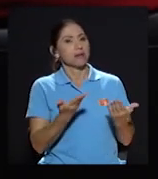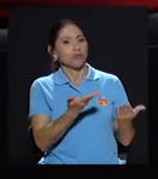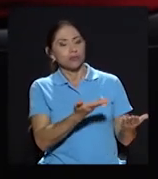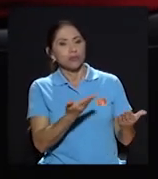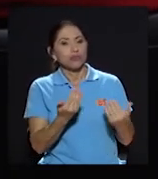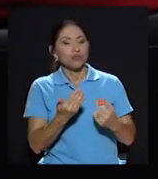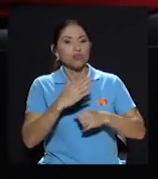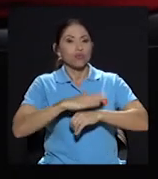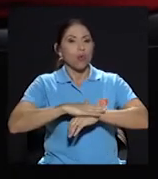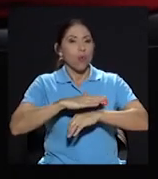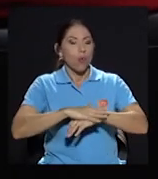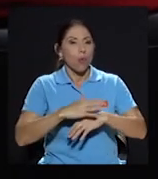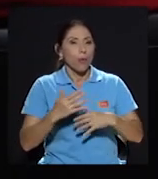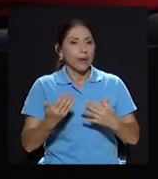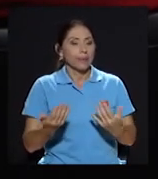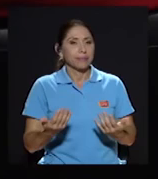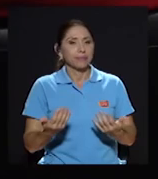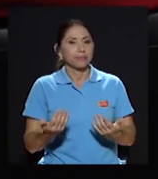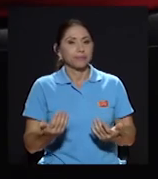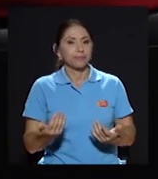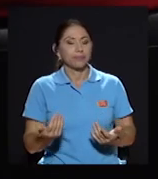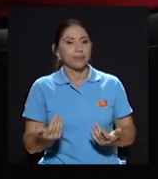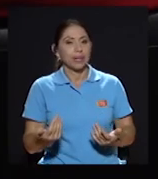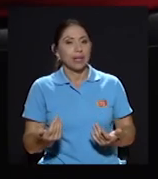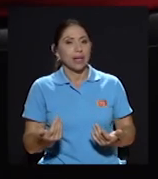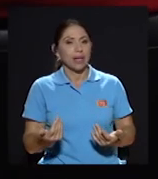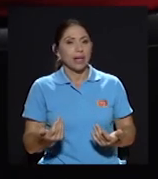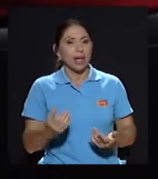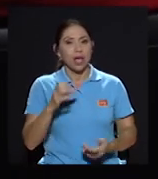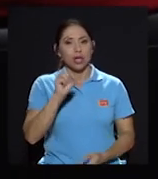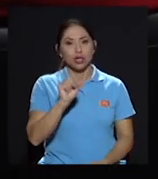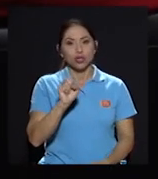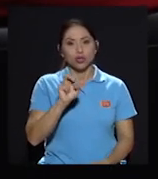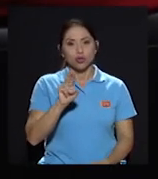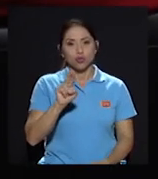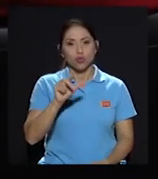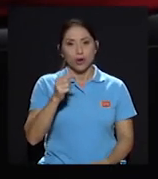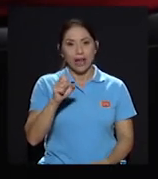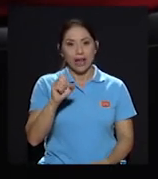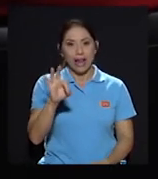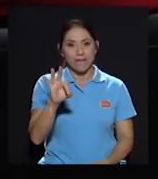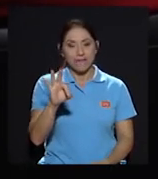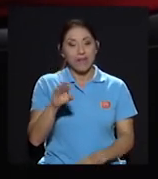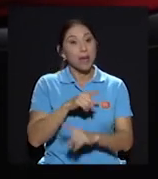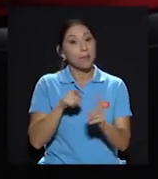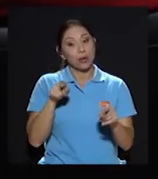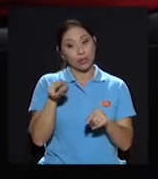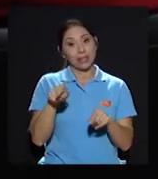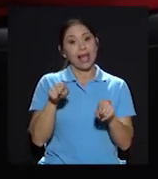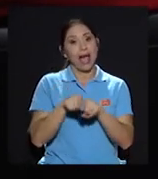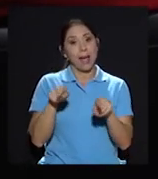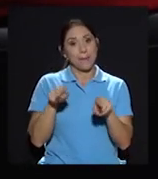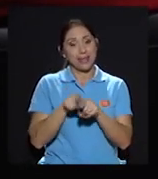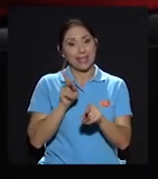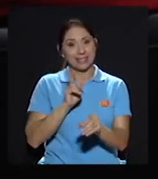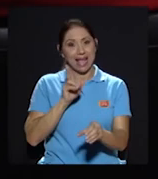de la de la sujeté pero que también las jueves está en ese mismo régimen